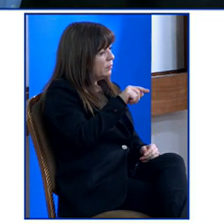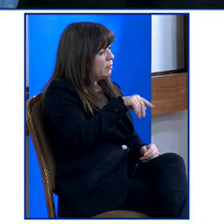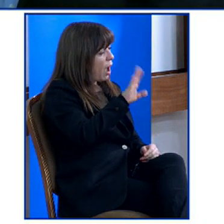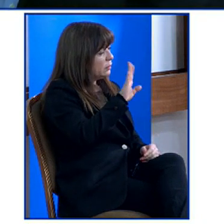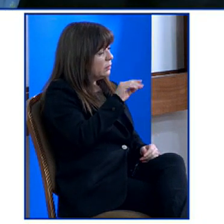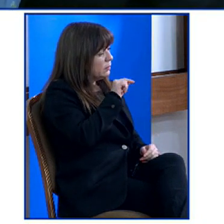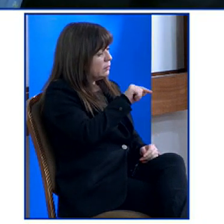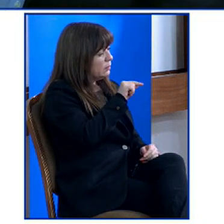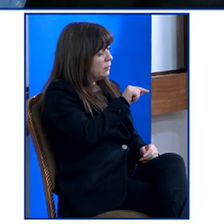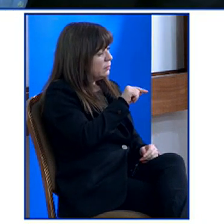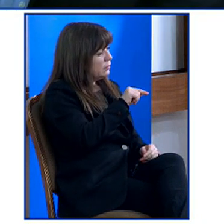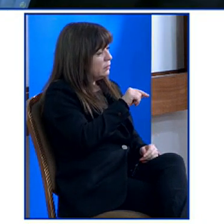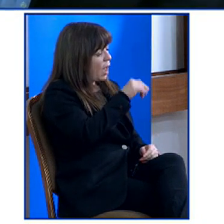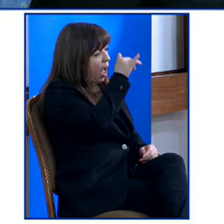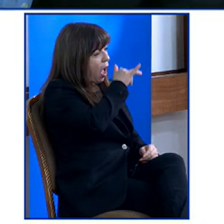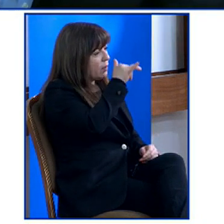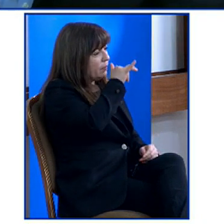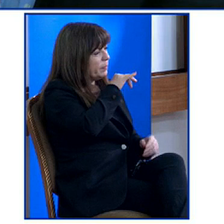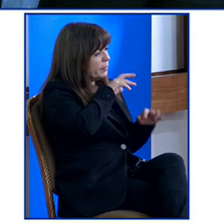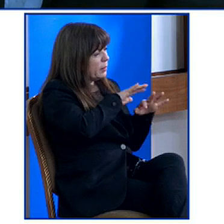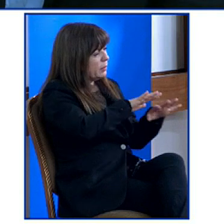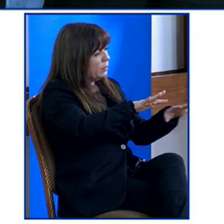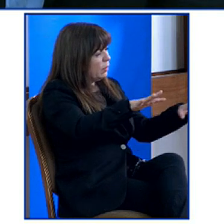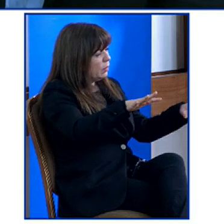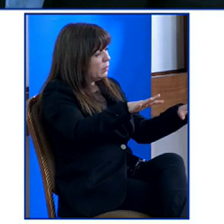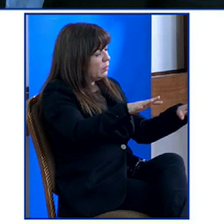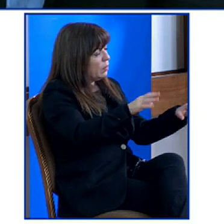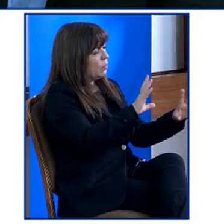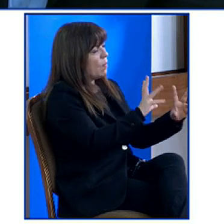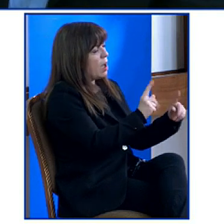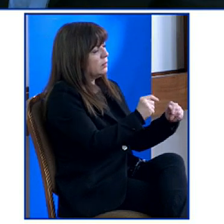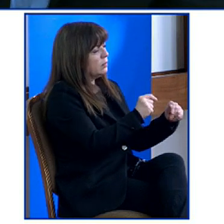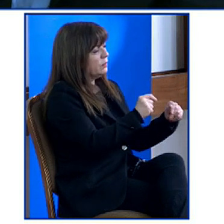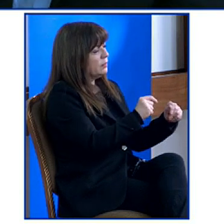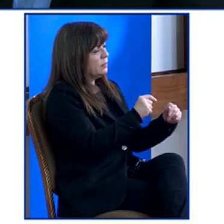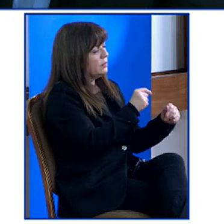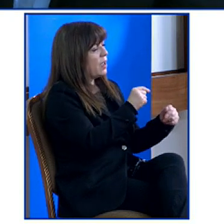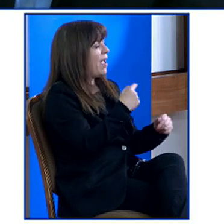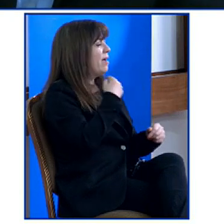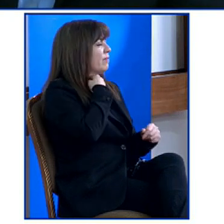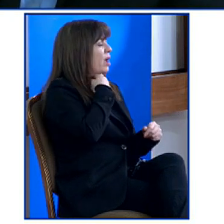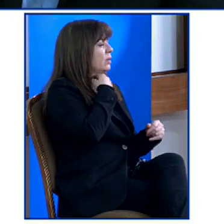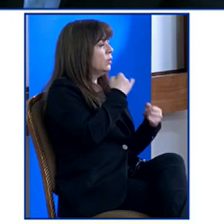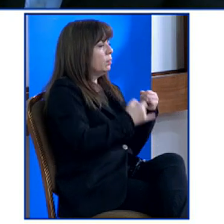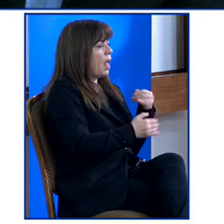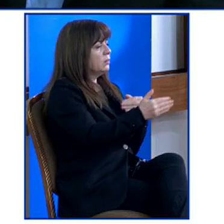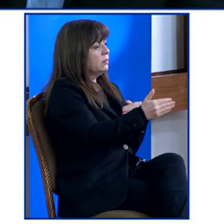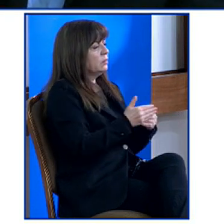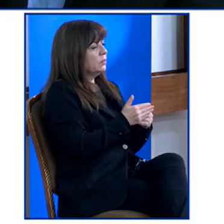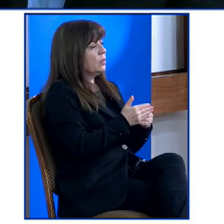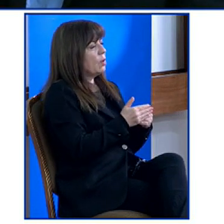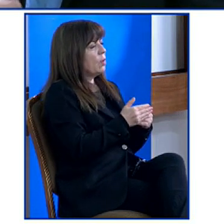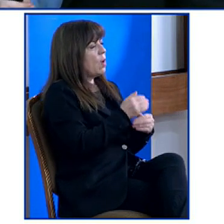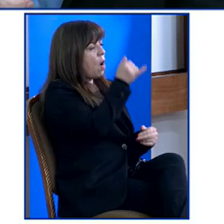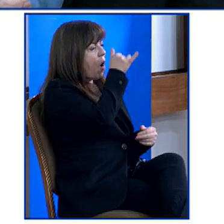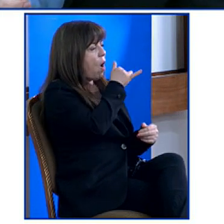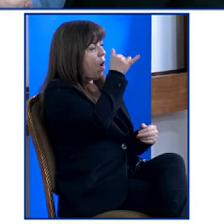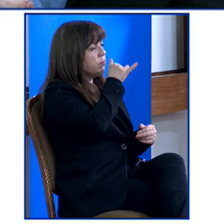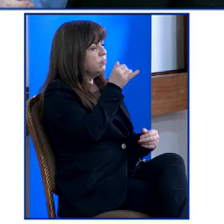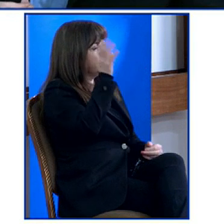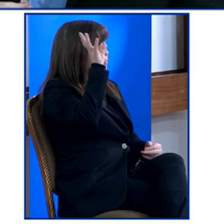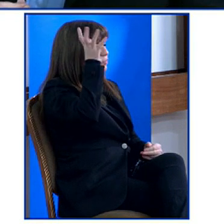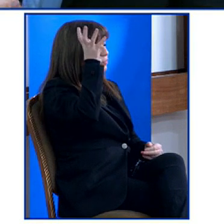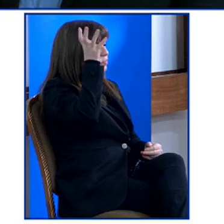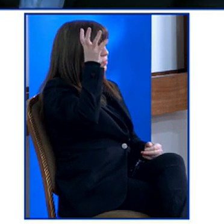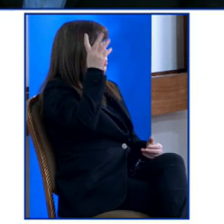estudio epidemiológico para cuantificar los efectos a corto plazo de la contaminación atmosférica por material